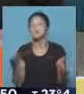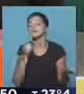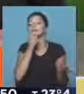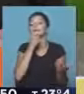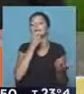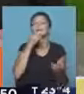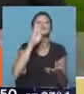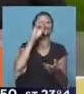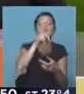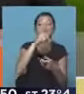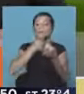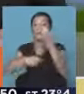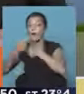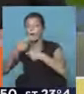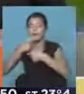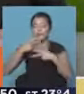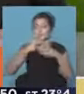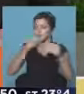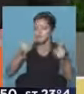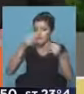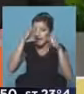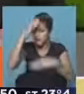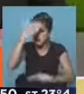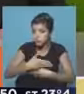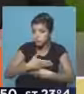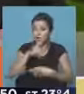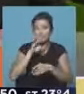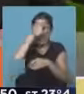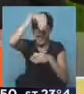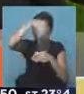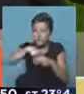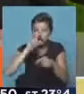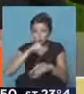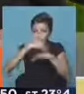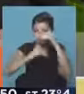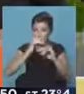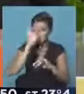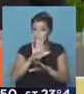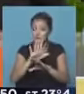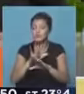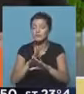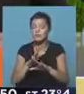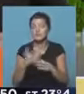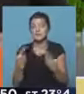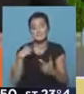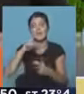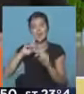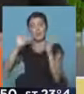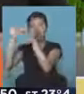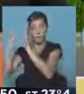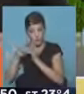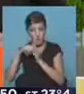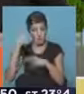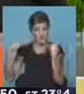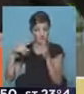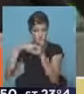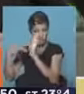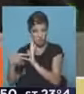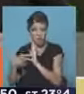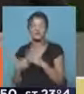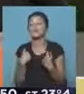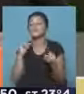se cierran también el mundo no digo que puede surgir de esto la verdad es que viste yo no soy un gurú no sé qué puede pasar quizás